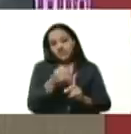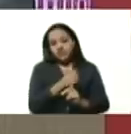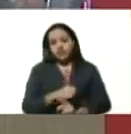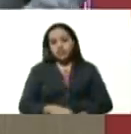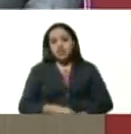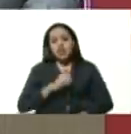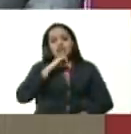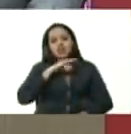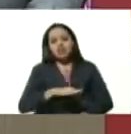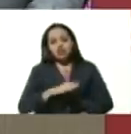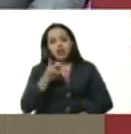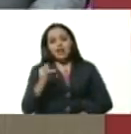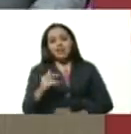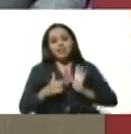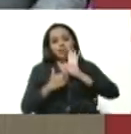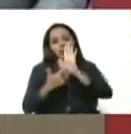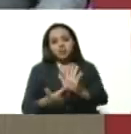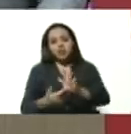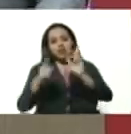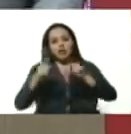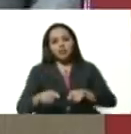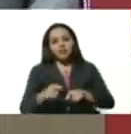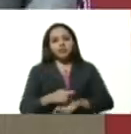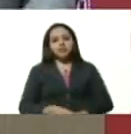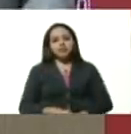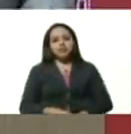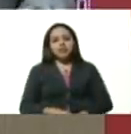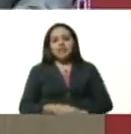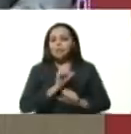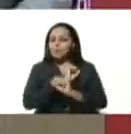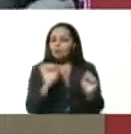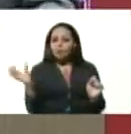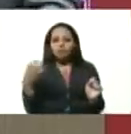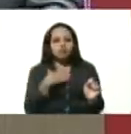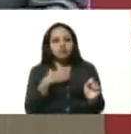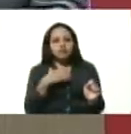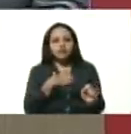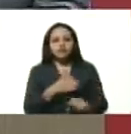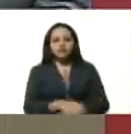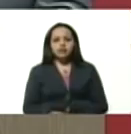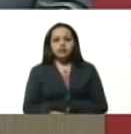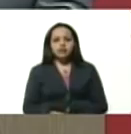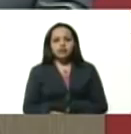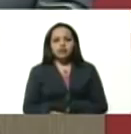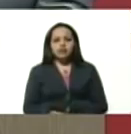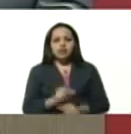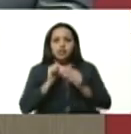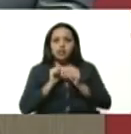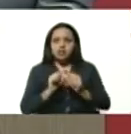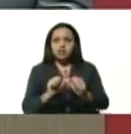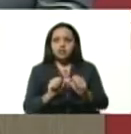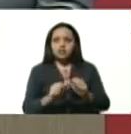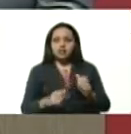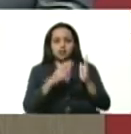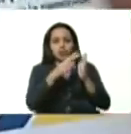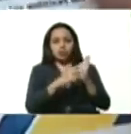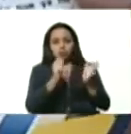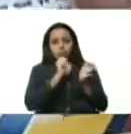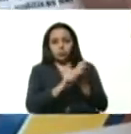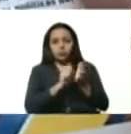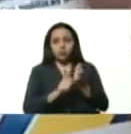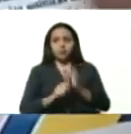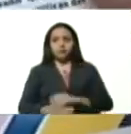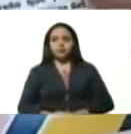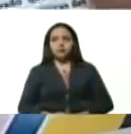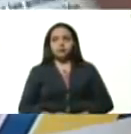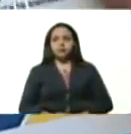los hechos han demostrado que también es imposible. Sigue el artículo. Durante años Leopoldo López ha abogado por la acción directa para